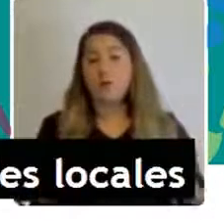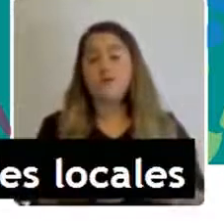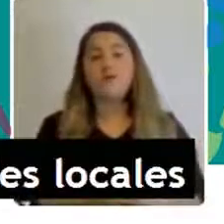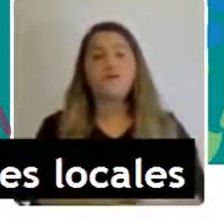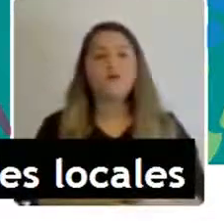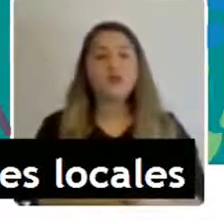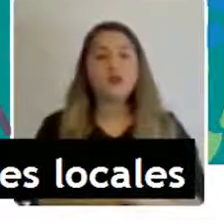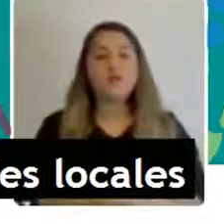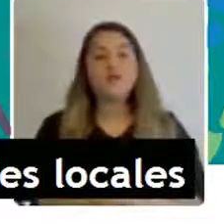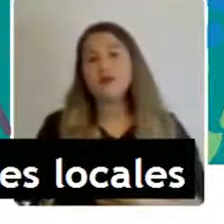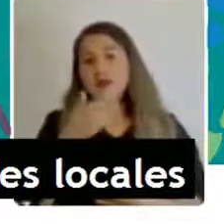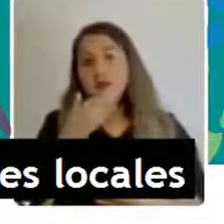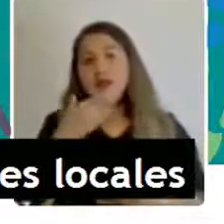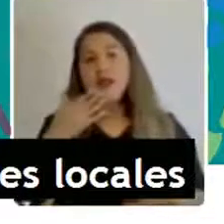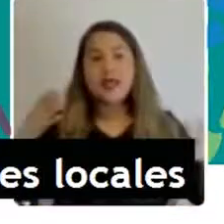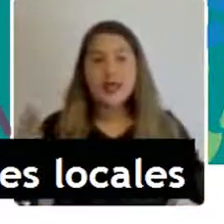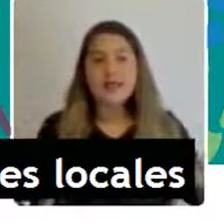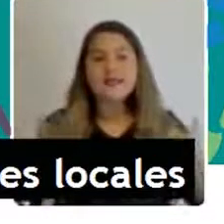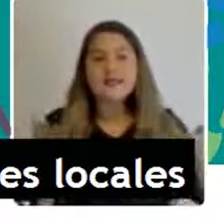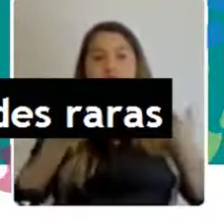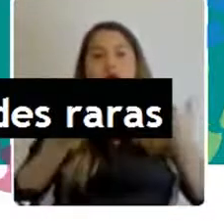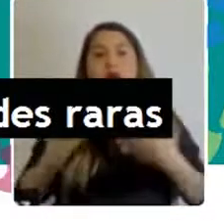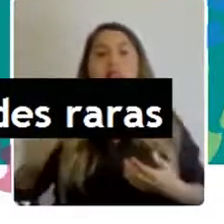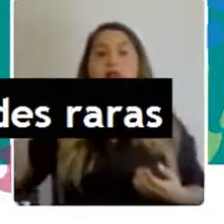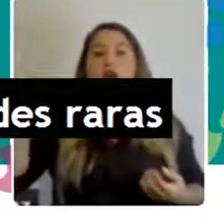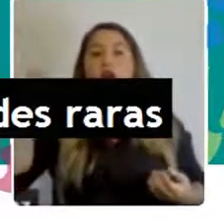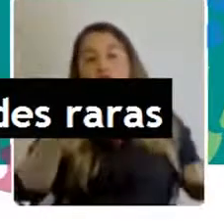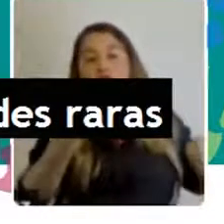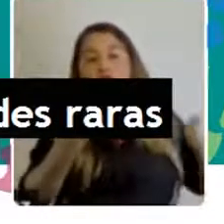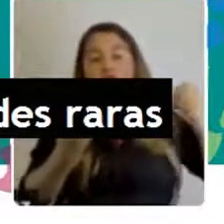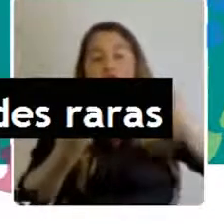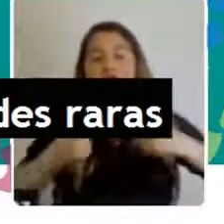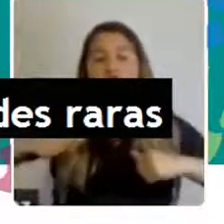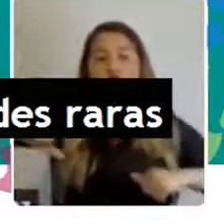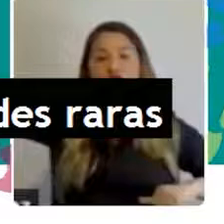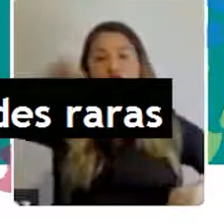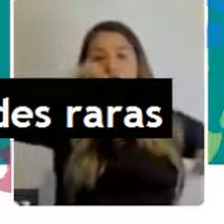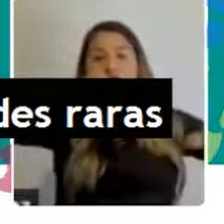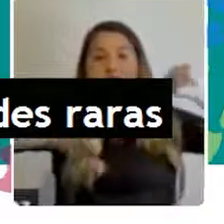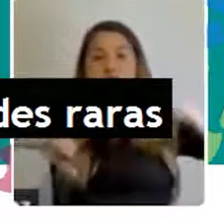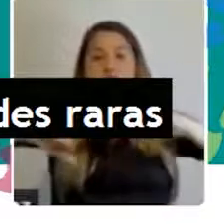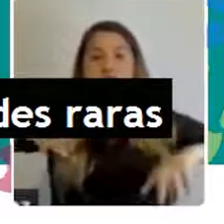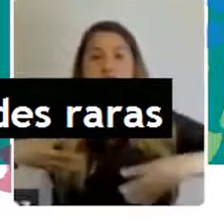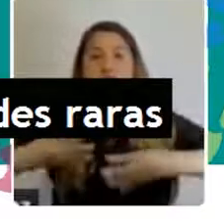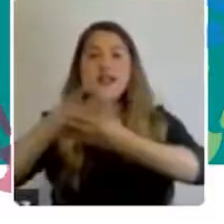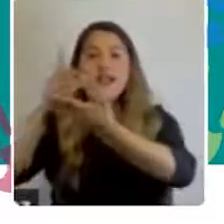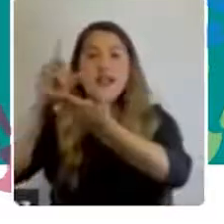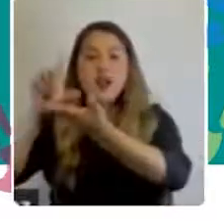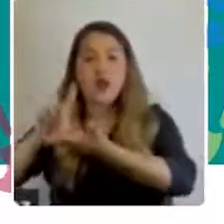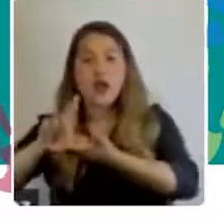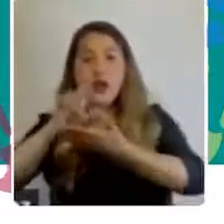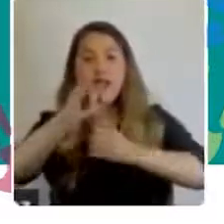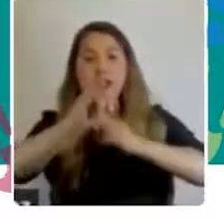y estimular la colaboración científica en redes locales e internacionales en materia de enfermedades raras y poco frecuentes.